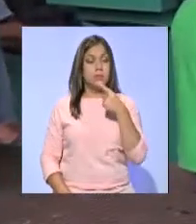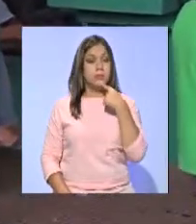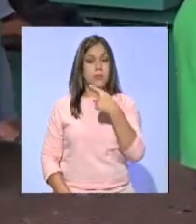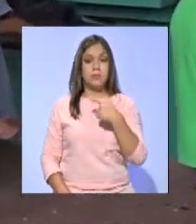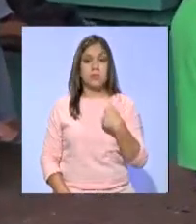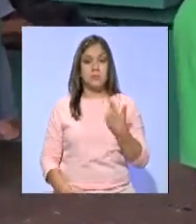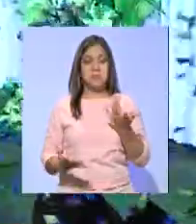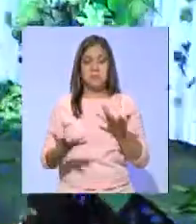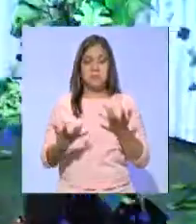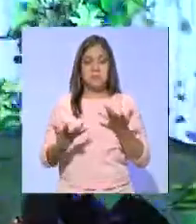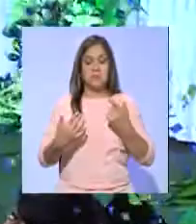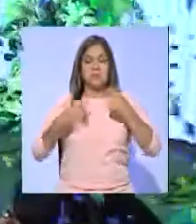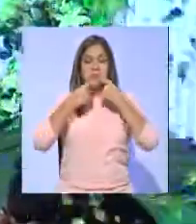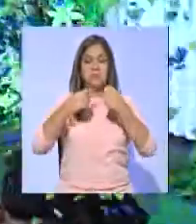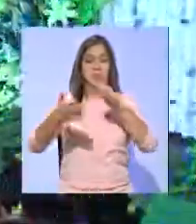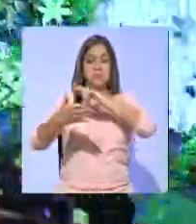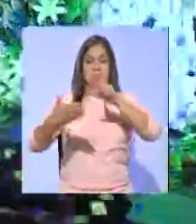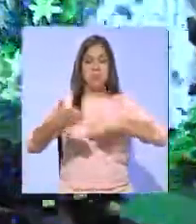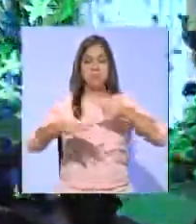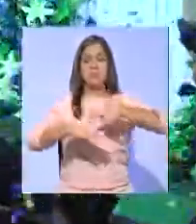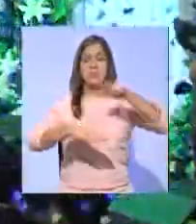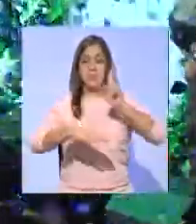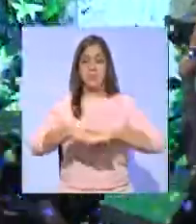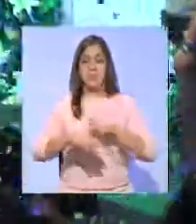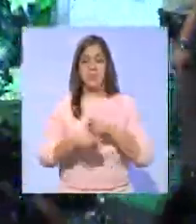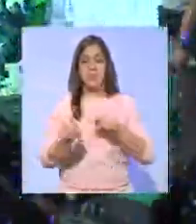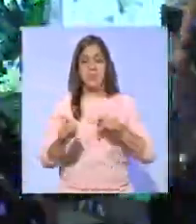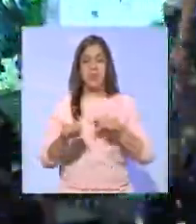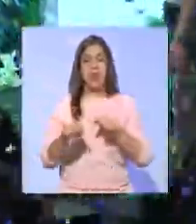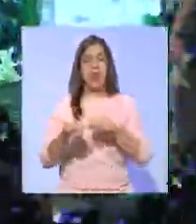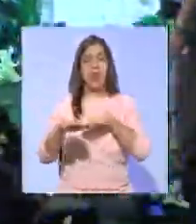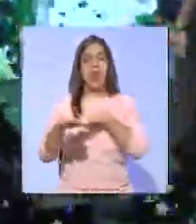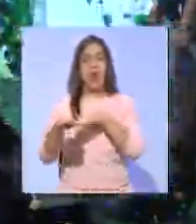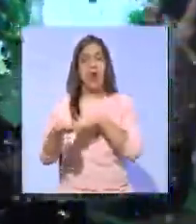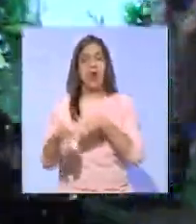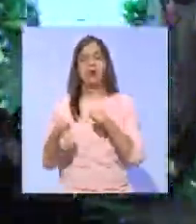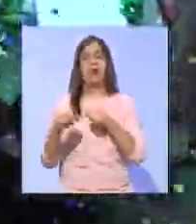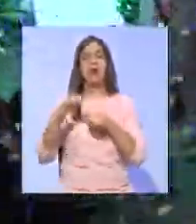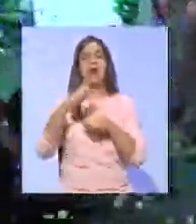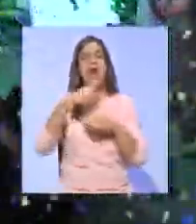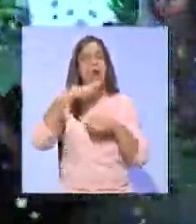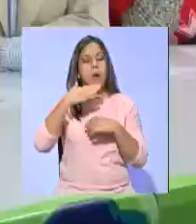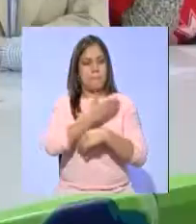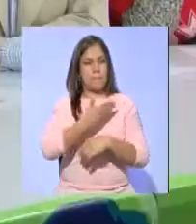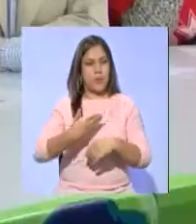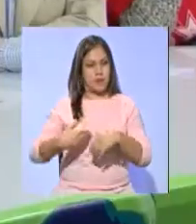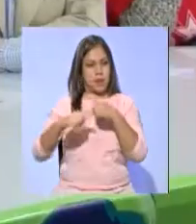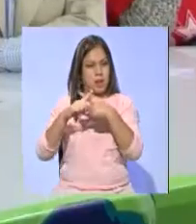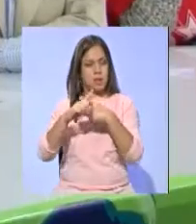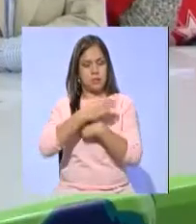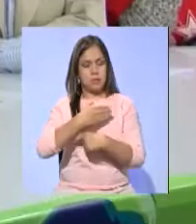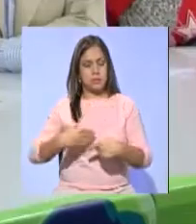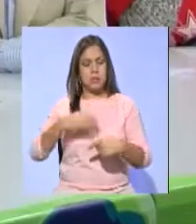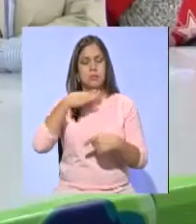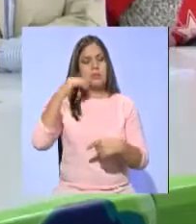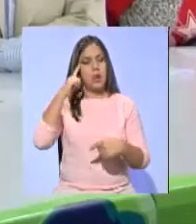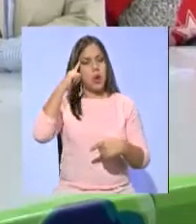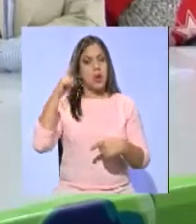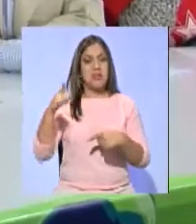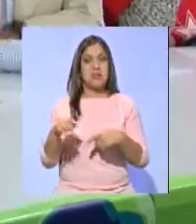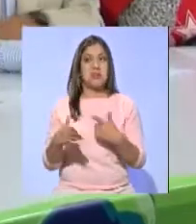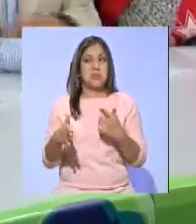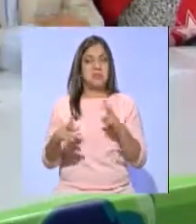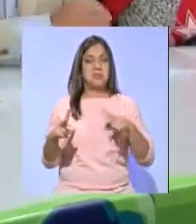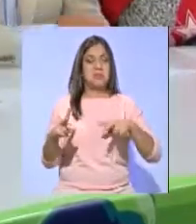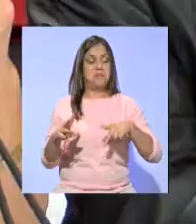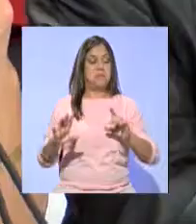convocatoria a la Convención Nacional convocada por el ala correísta de país para este 3 de diciembre. Mariana Rojas es coordinadora del colectivo